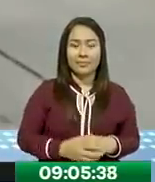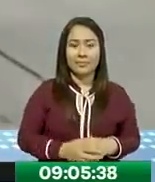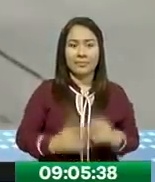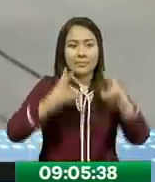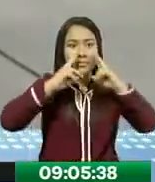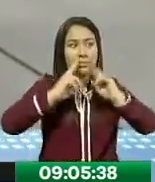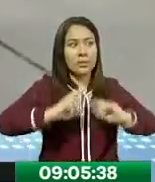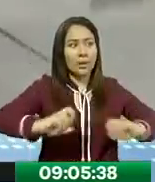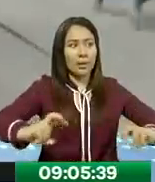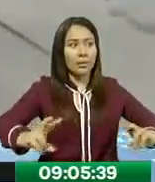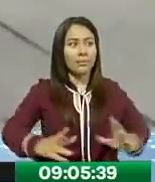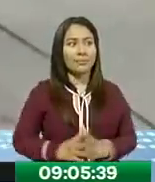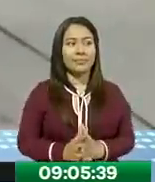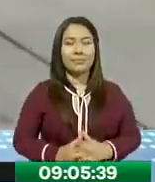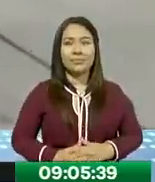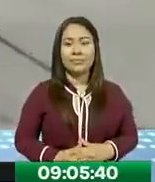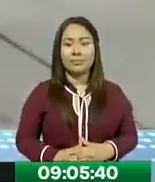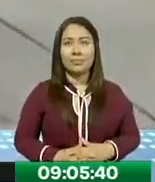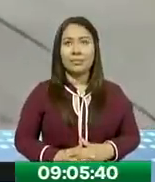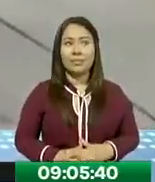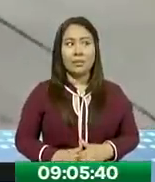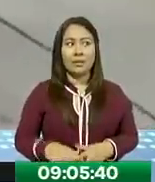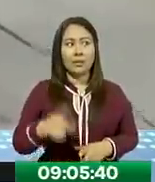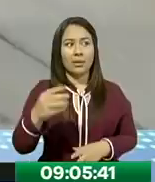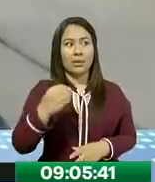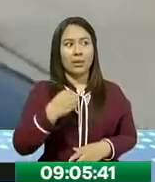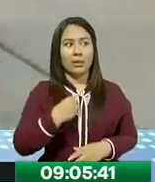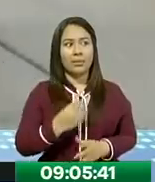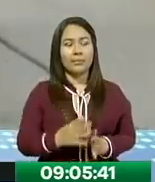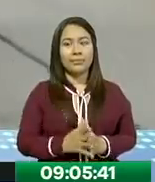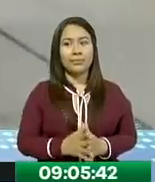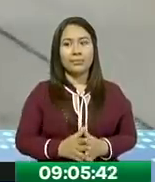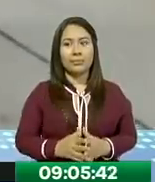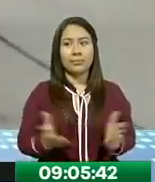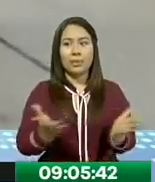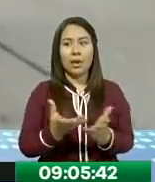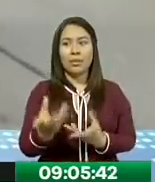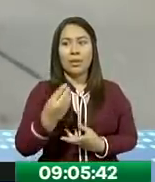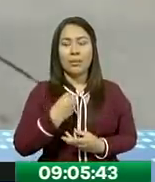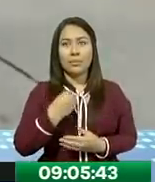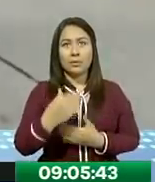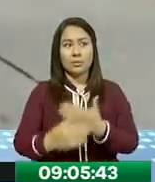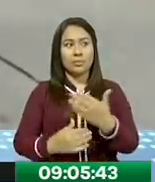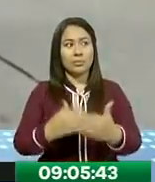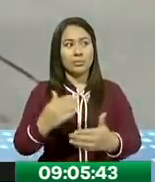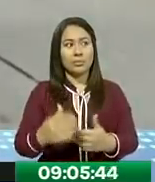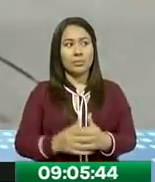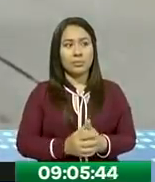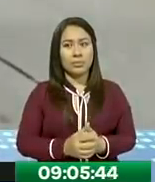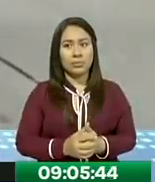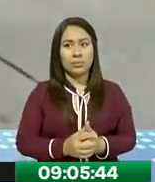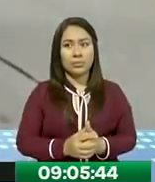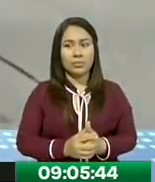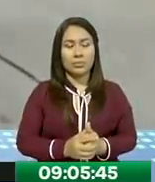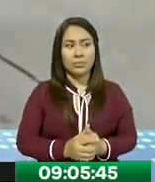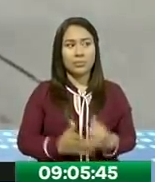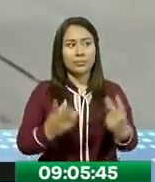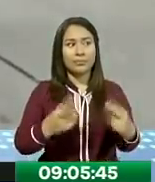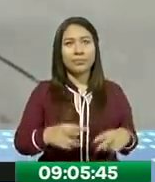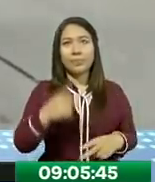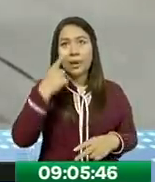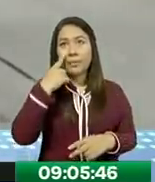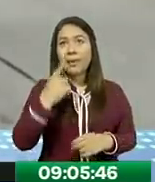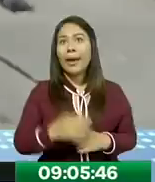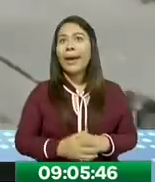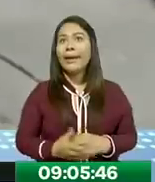un aproximado de 3 motocicletas retenidas. De igual manera se ha cogido armas. Justamente el día que se dio el delito, a los